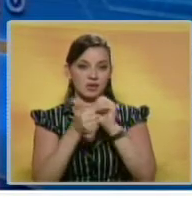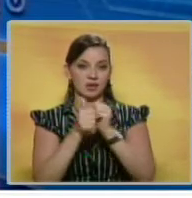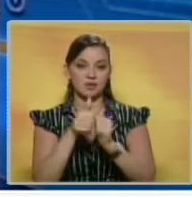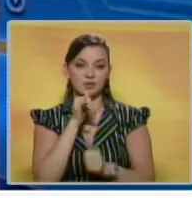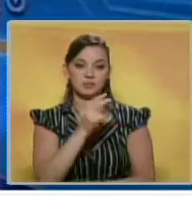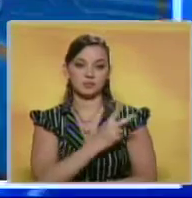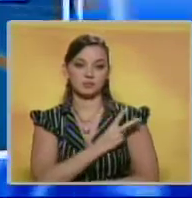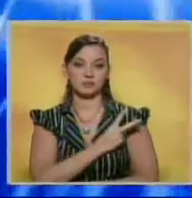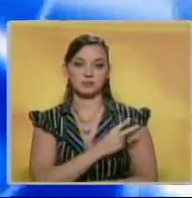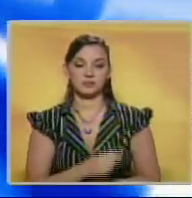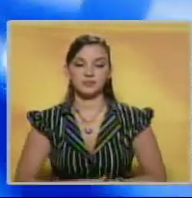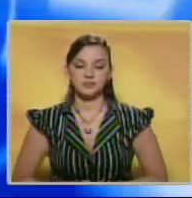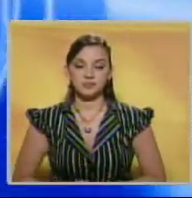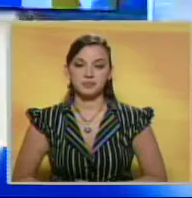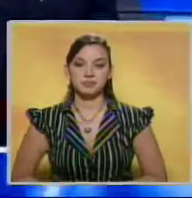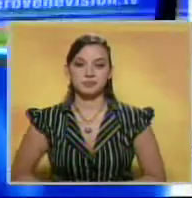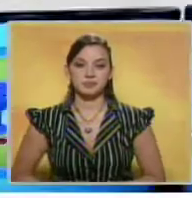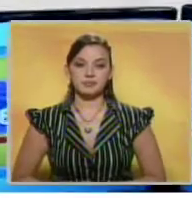deportiva en Noticiero Venevisión.